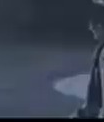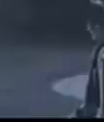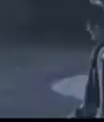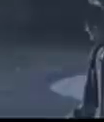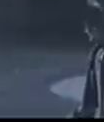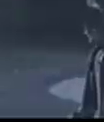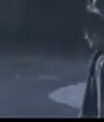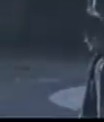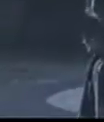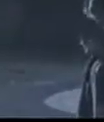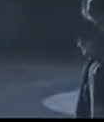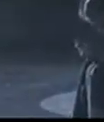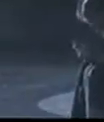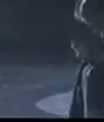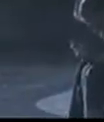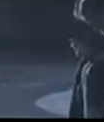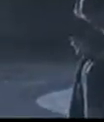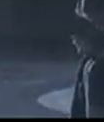¡Gracias!